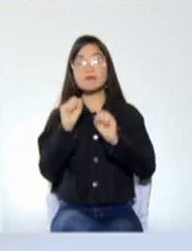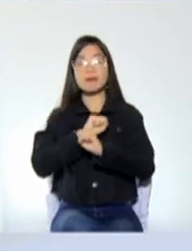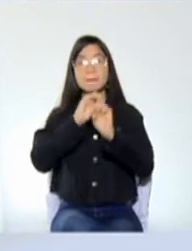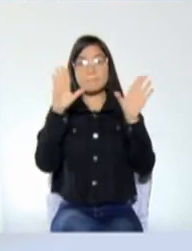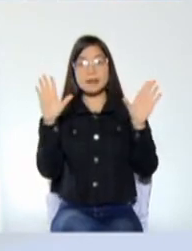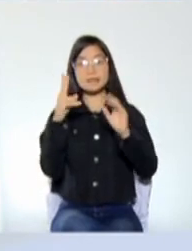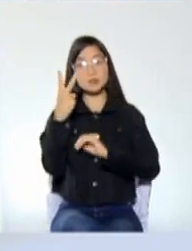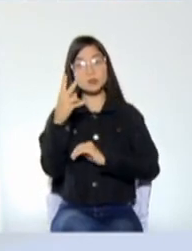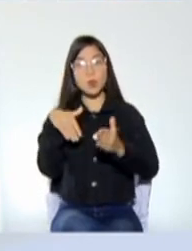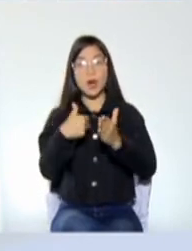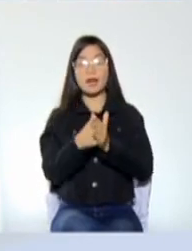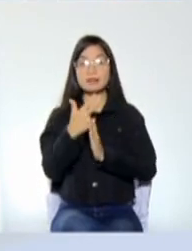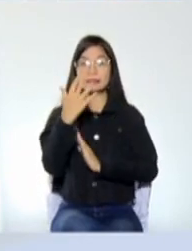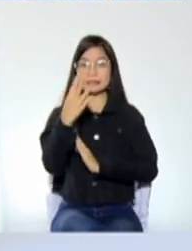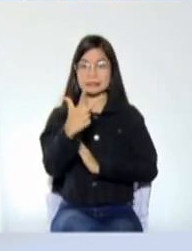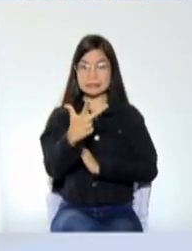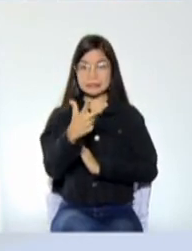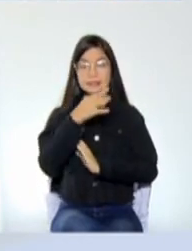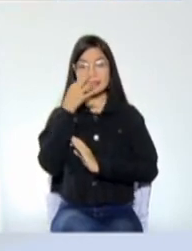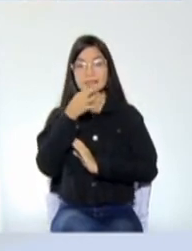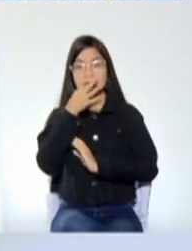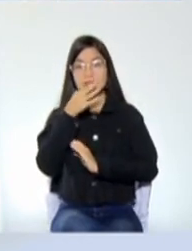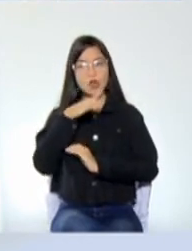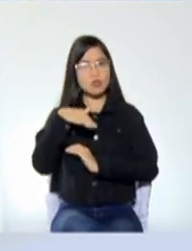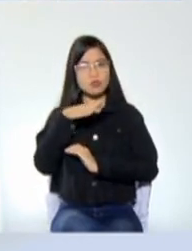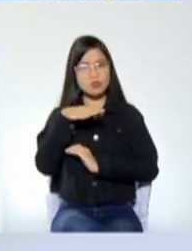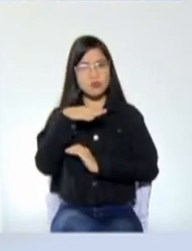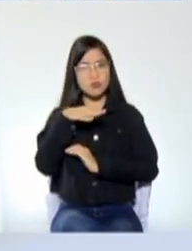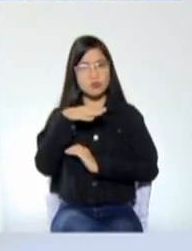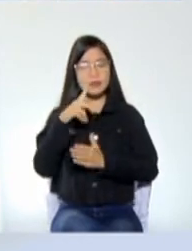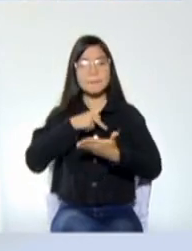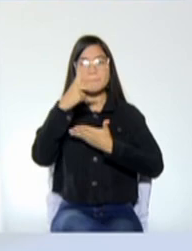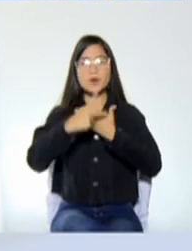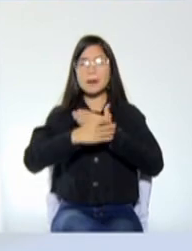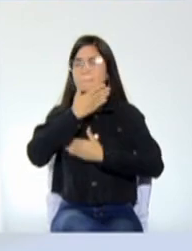9 de la mañana y de 2 a 3 de la tarde. ¿Pero por dónde? Por